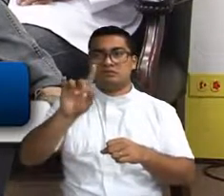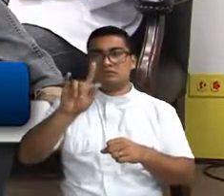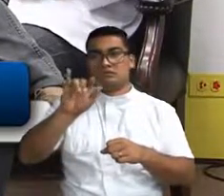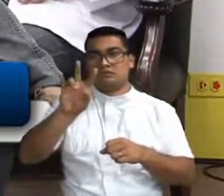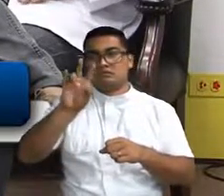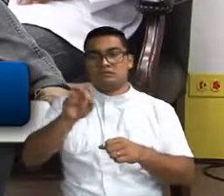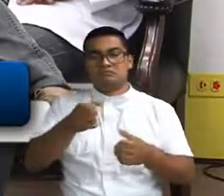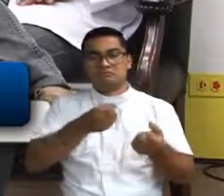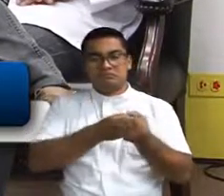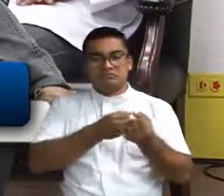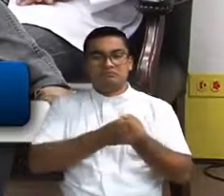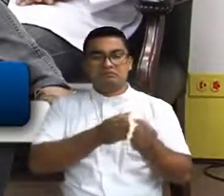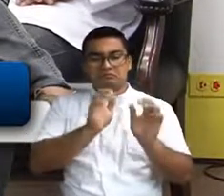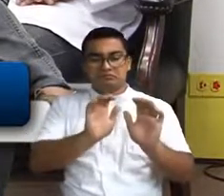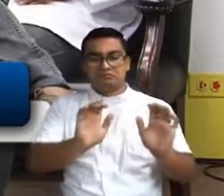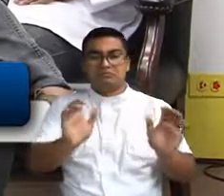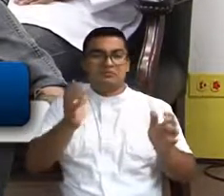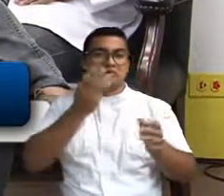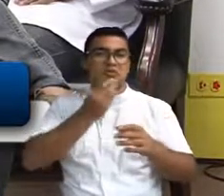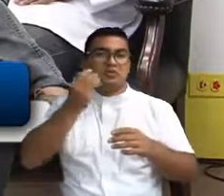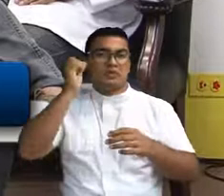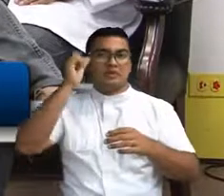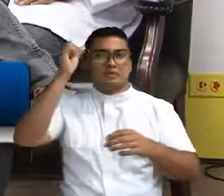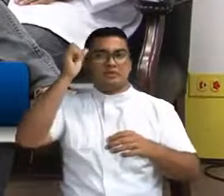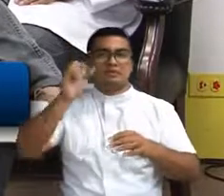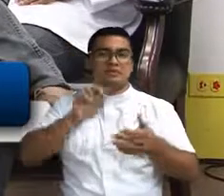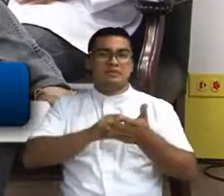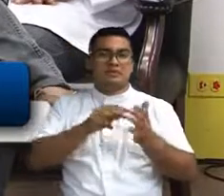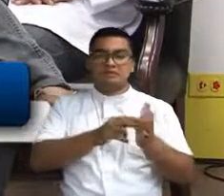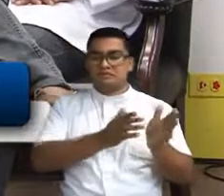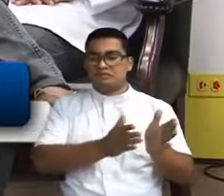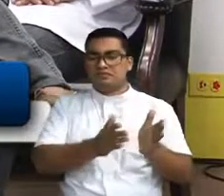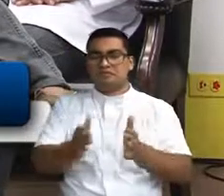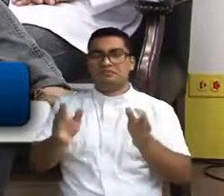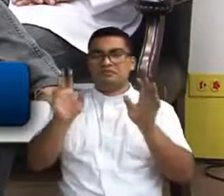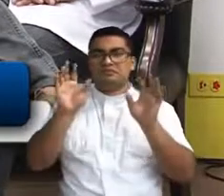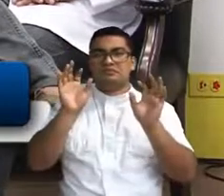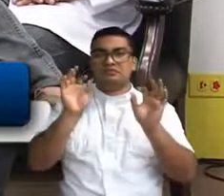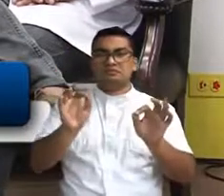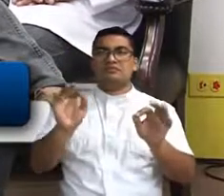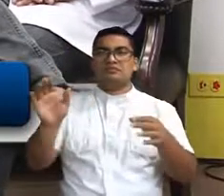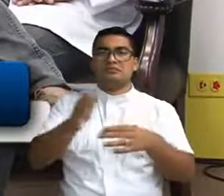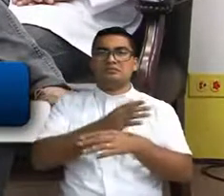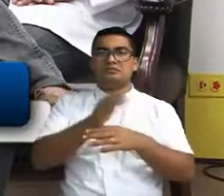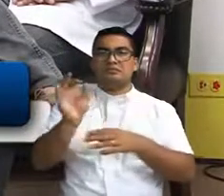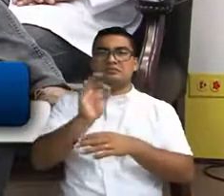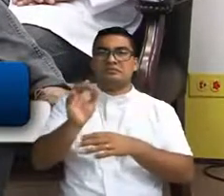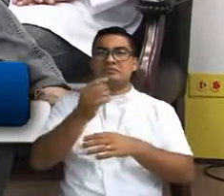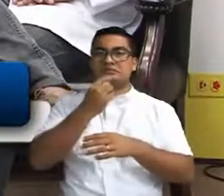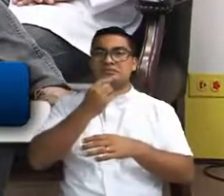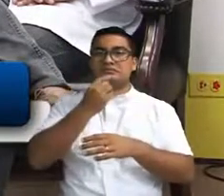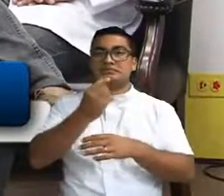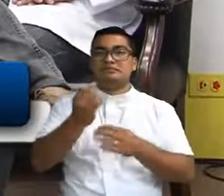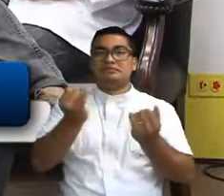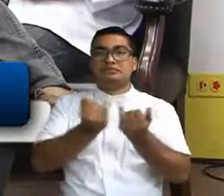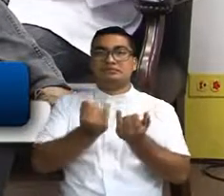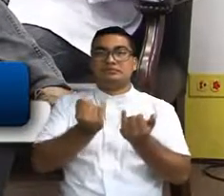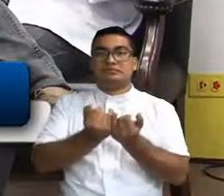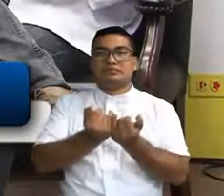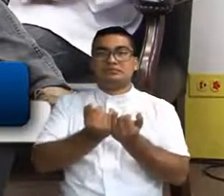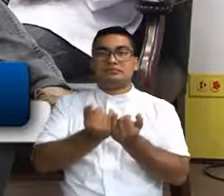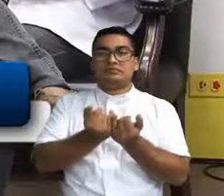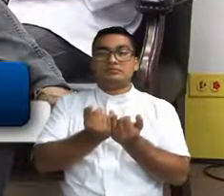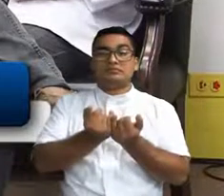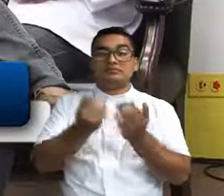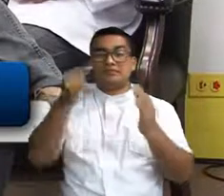el asesoramiento y damos todo lo que conllevan este tipo de técnica. Y si ya vemos que se está dando a